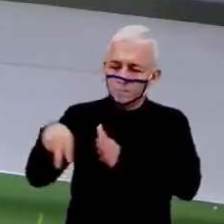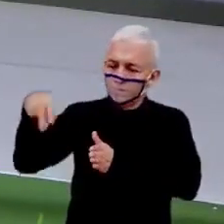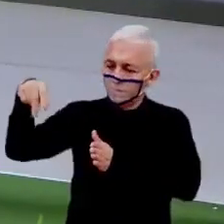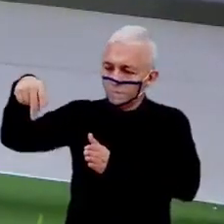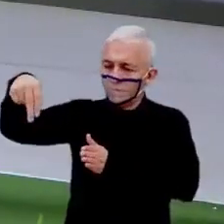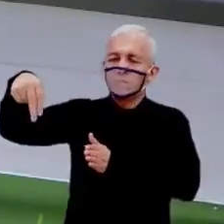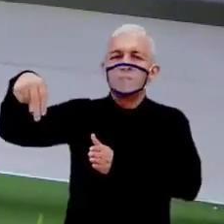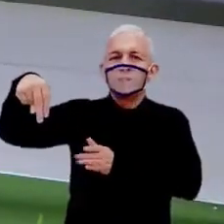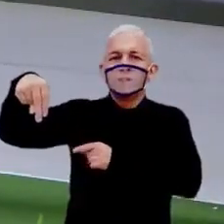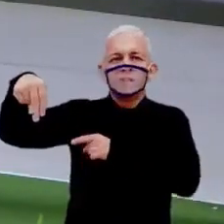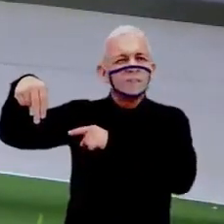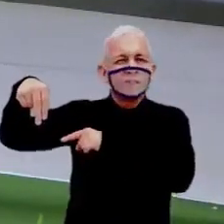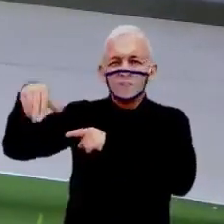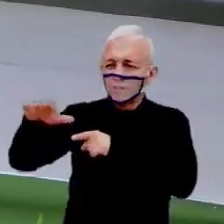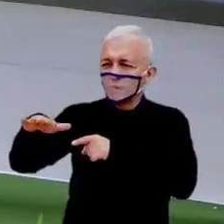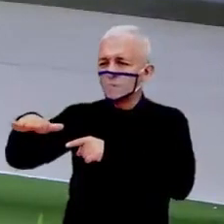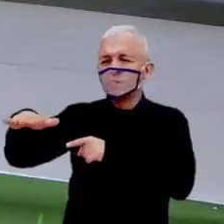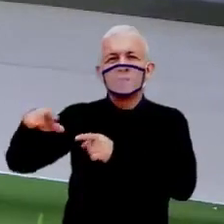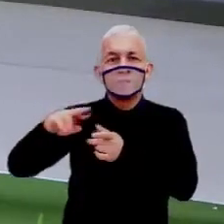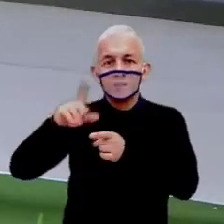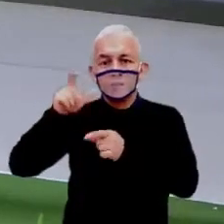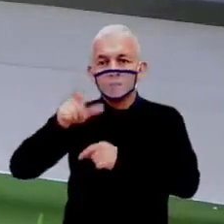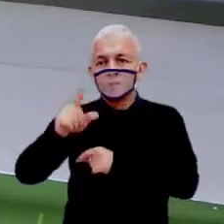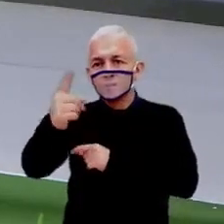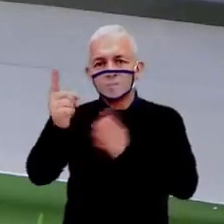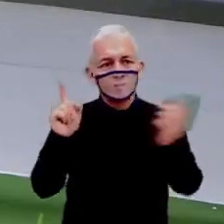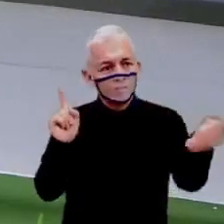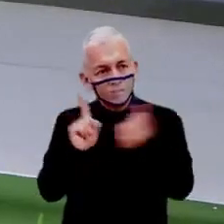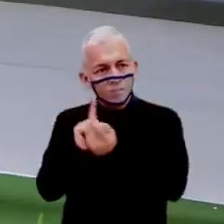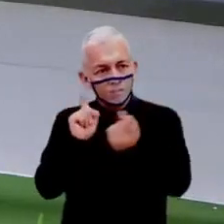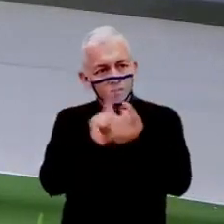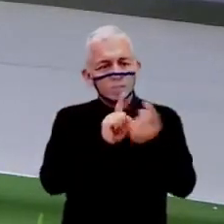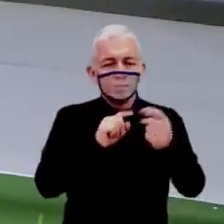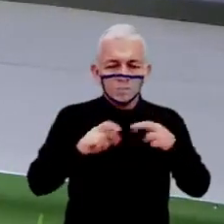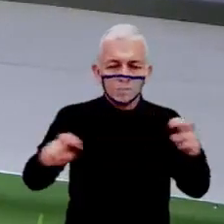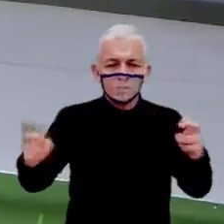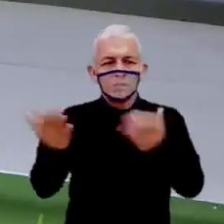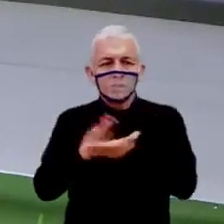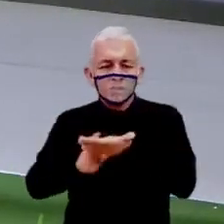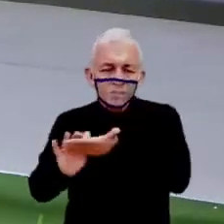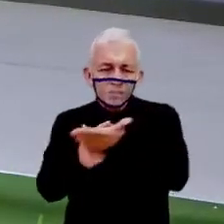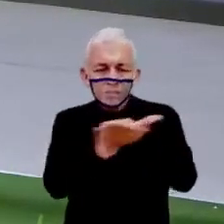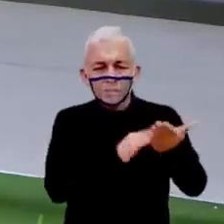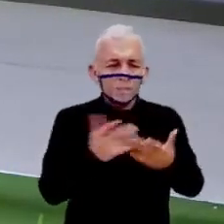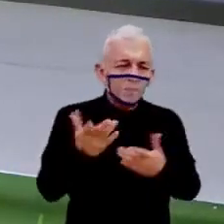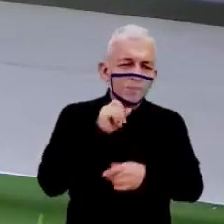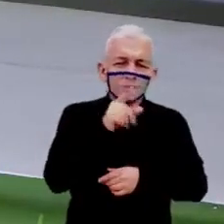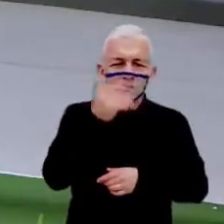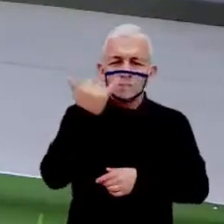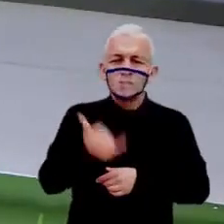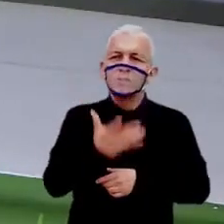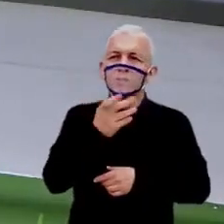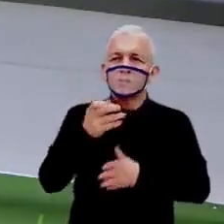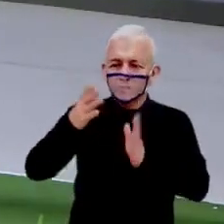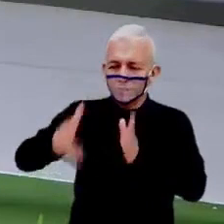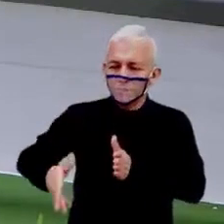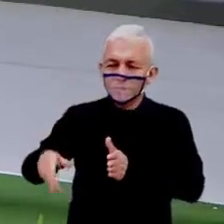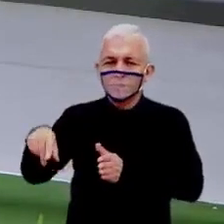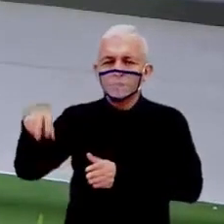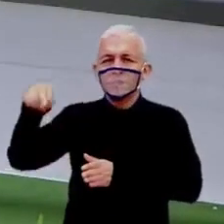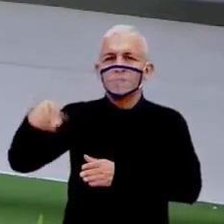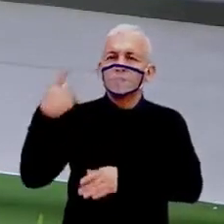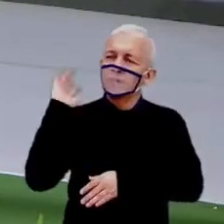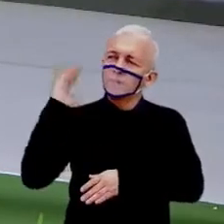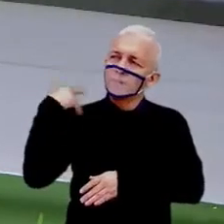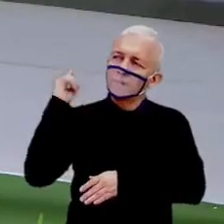de entornos urbanos, se hace con la gente, como hemos venido haciendo a lo largo de todos estos 13 años de